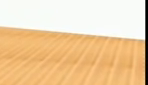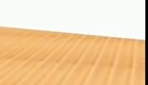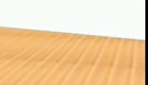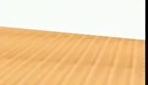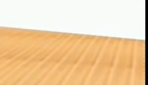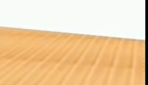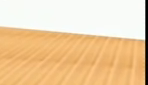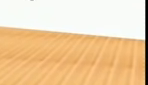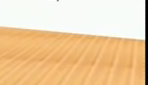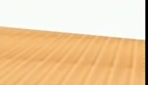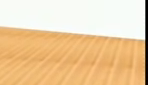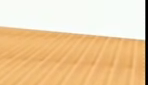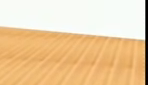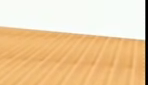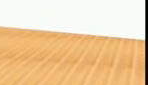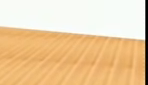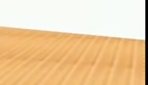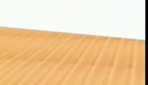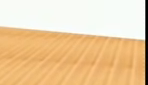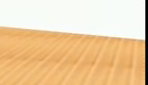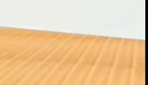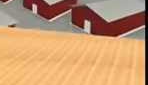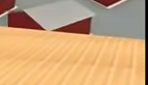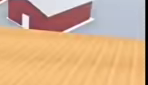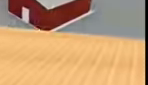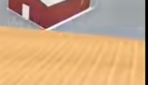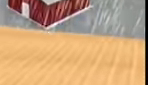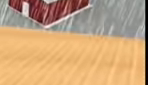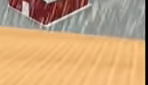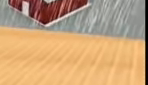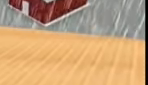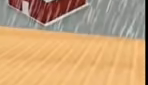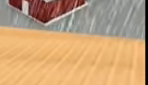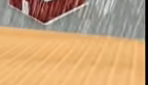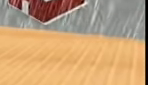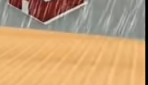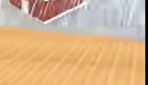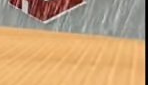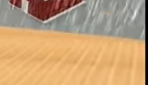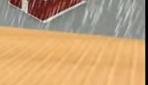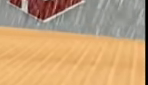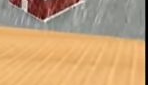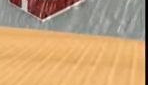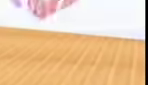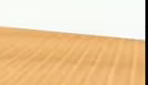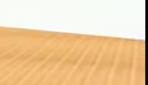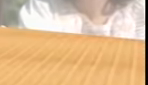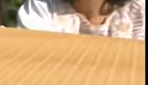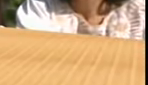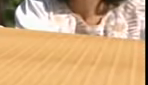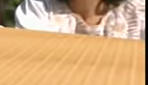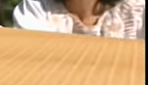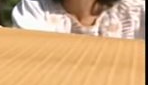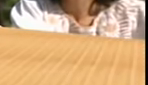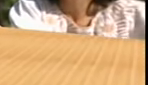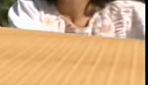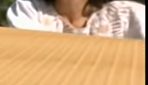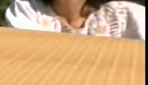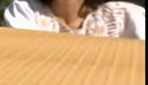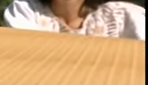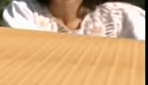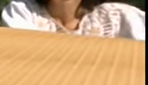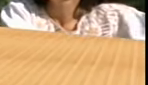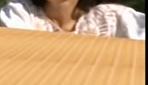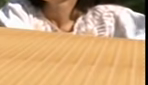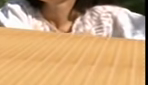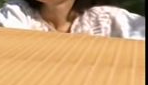una importante sugerencia en esta noche de lunes. Con techo seguro, quédate en casa ante la llegada de las lluvias. Con Galvaniza, proteja lo que más le importa,